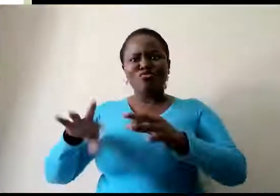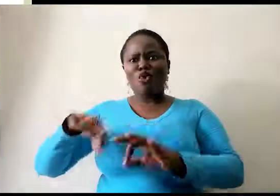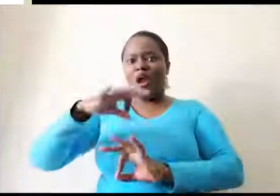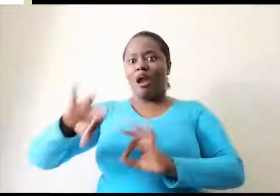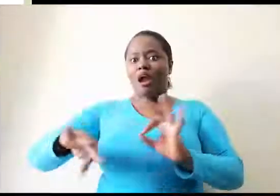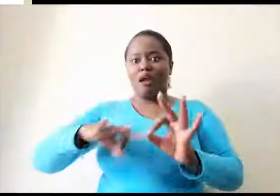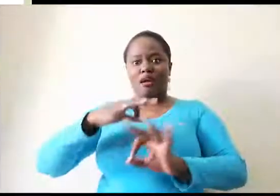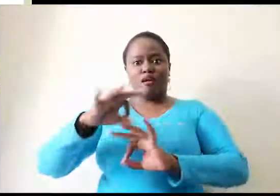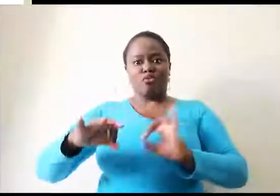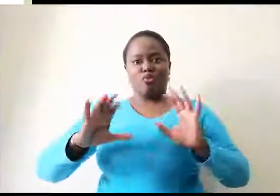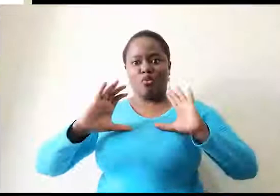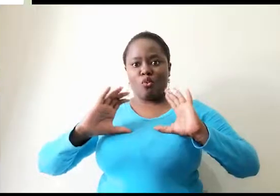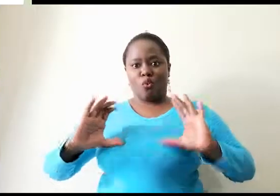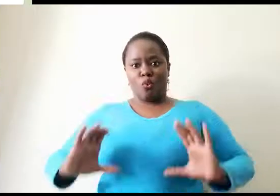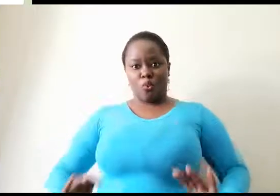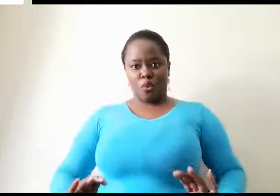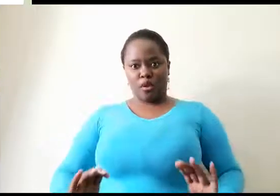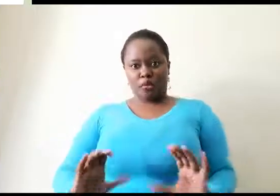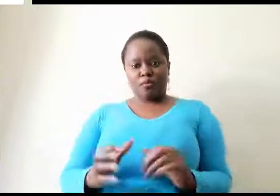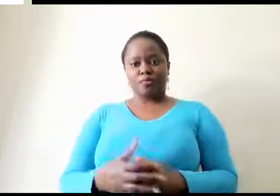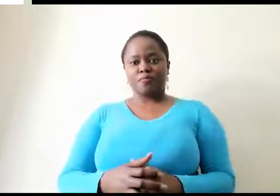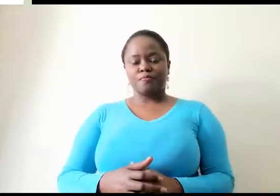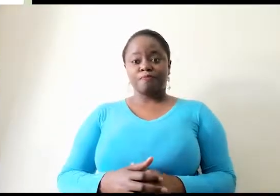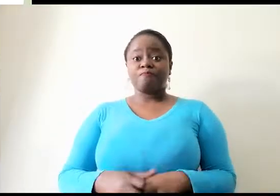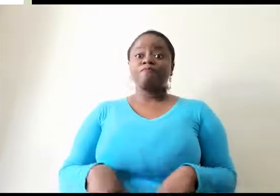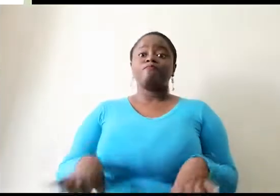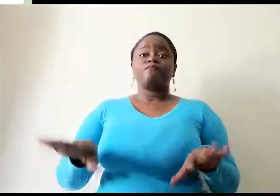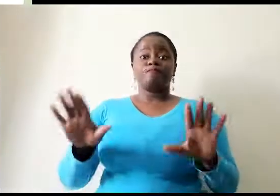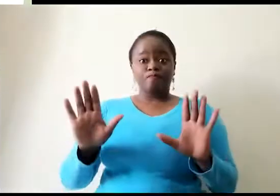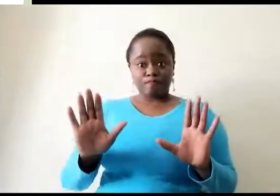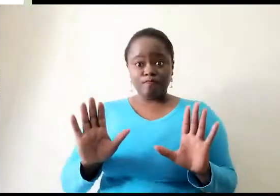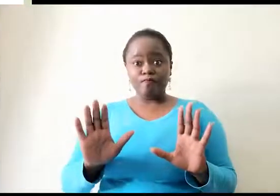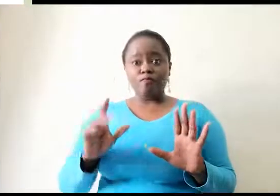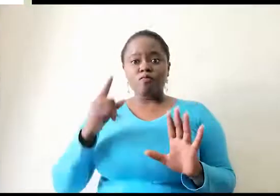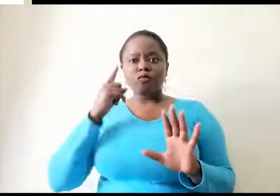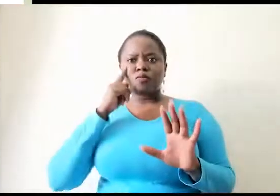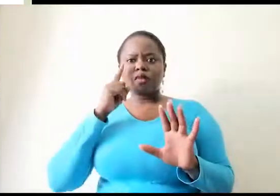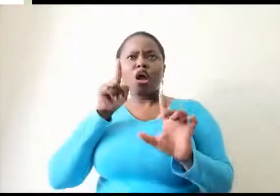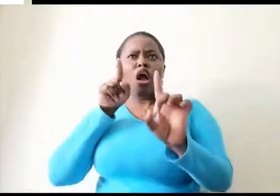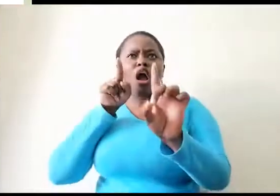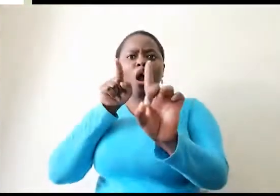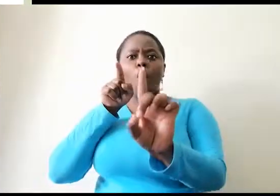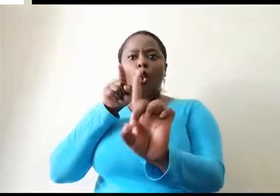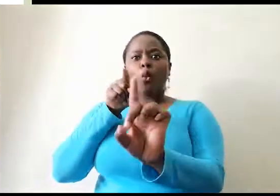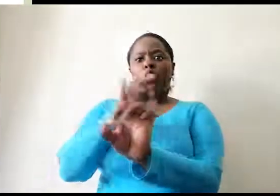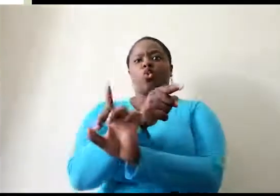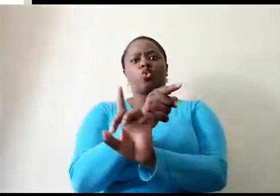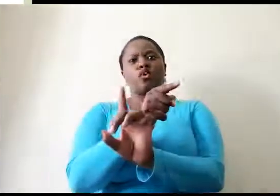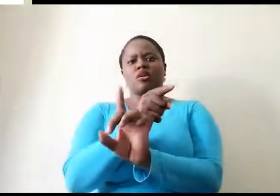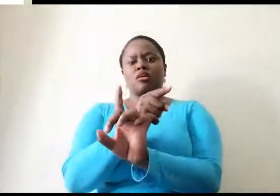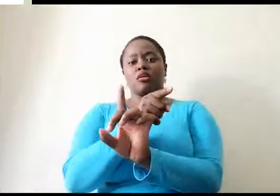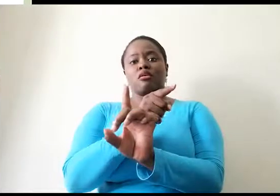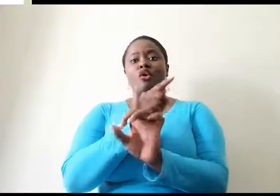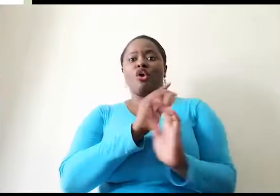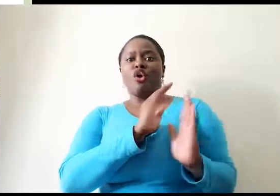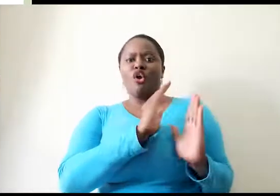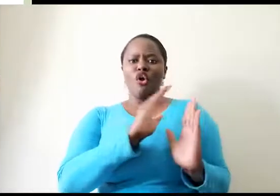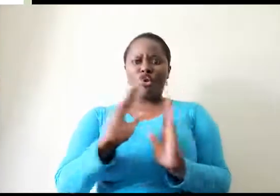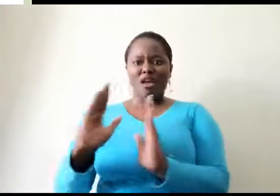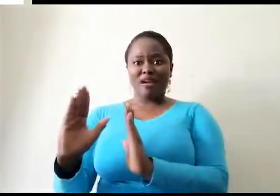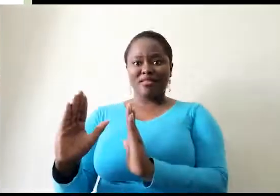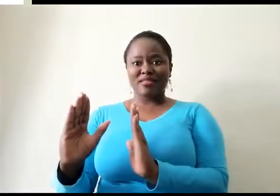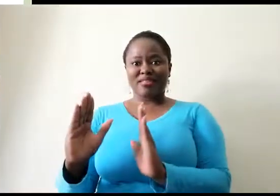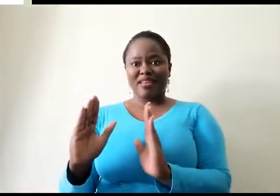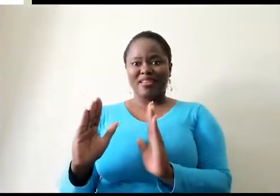que conforman los cuerpos. Tratan de desviar la trayectoria para quedar